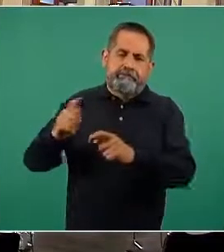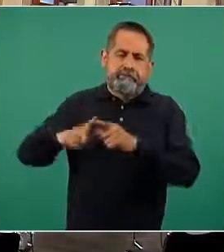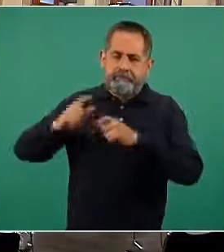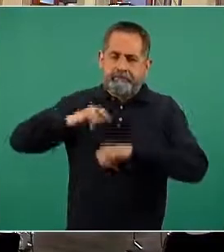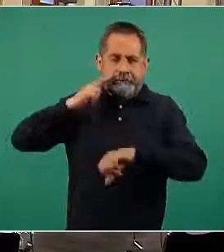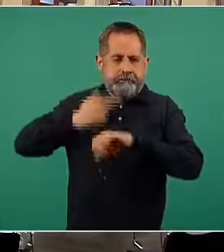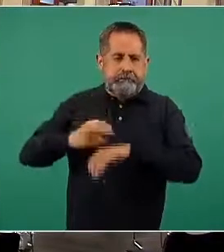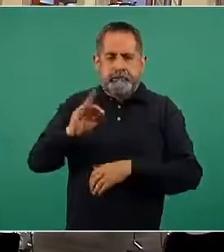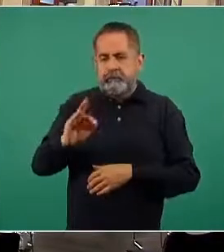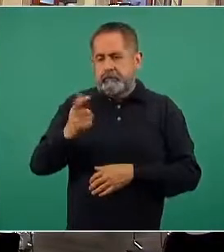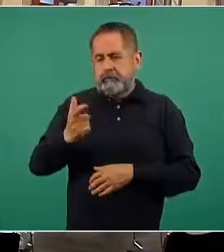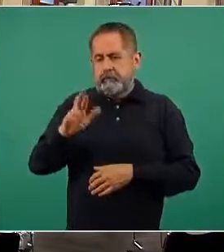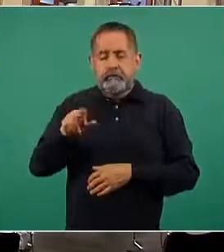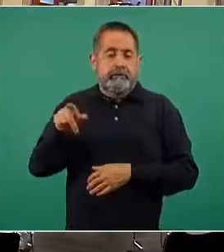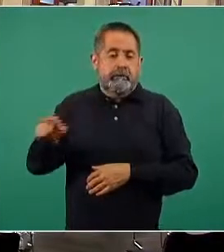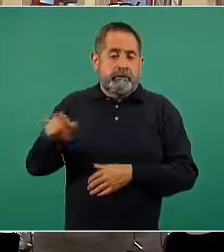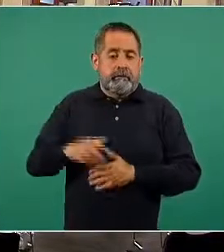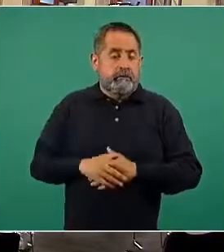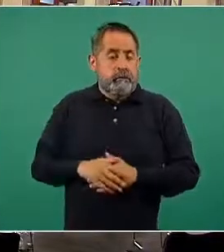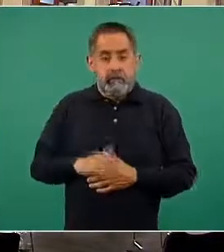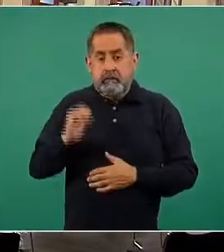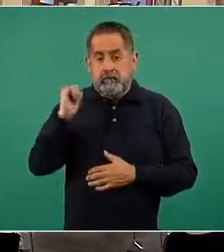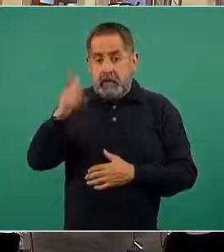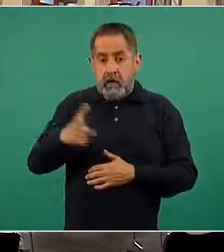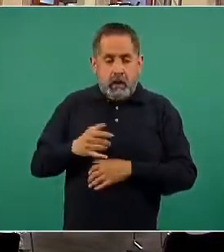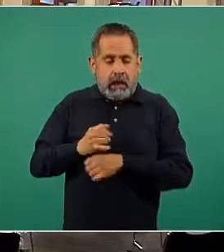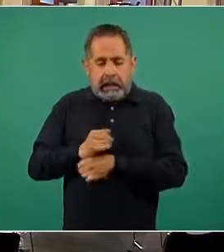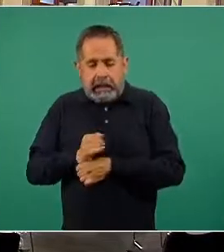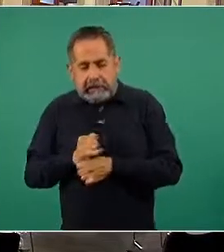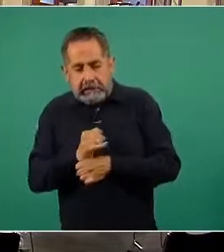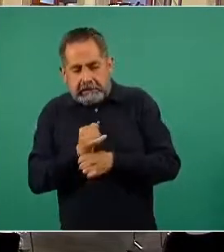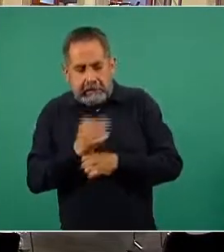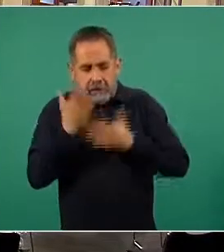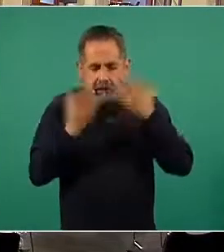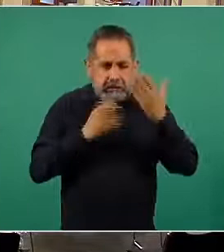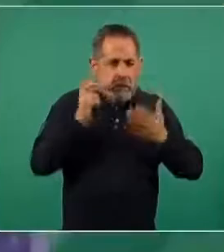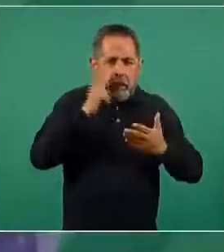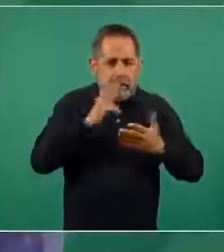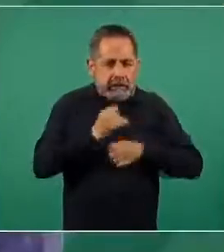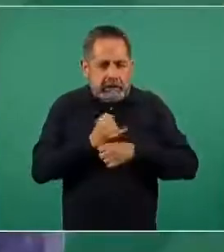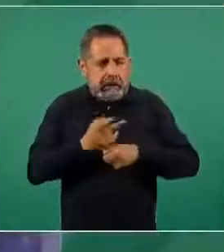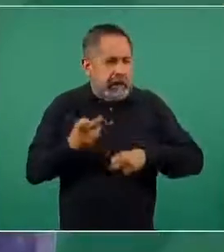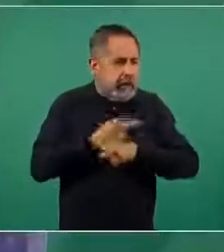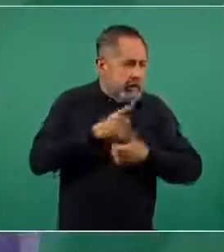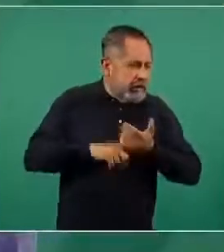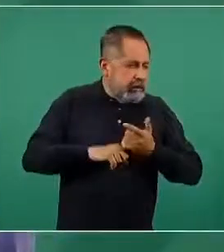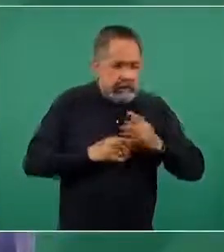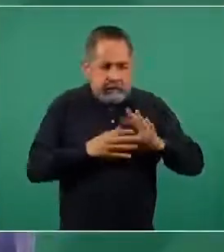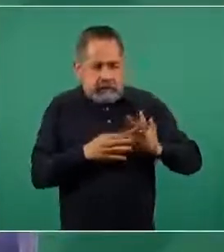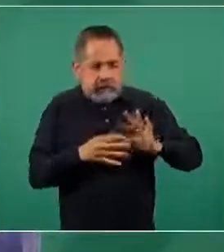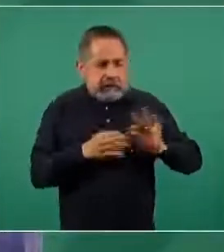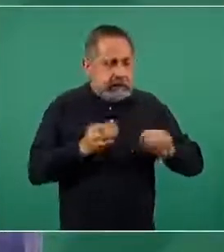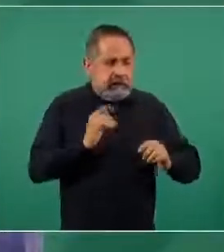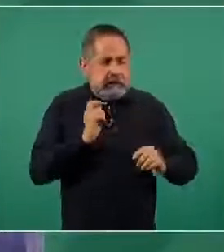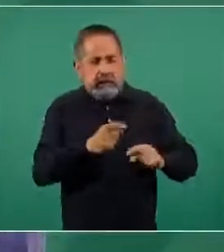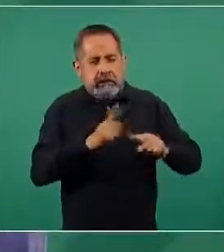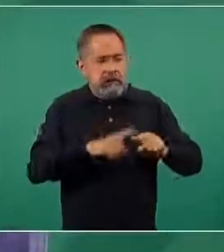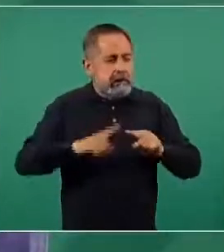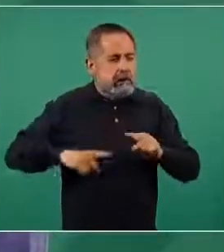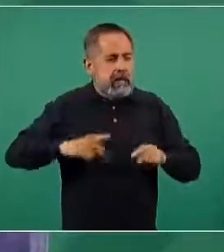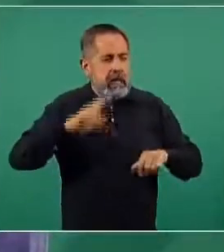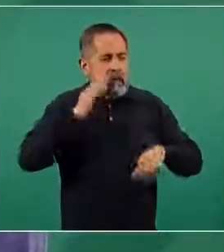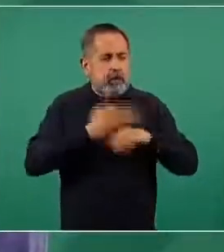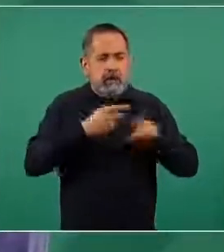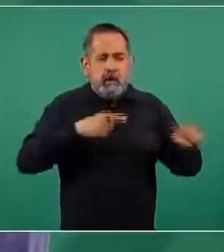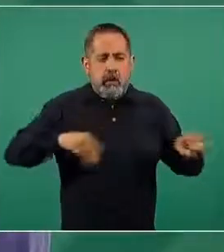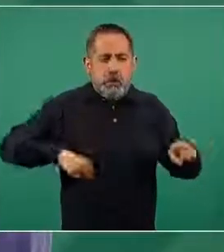Fiscalía. Y cuando hay un proceso de investigación pericial y unas posibles